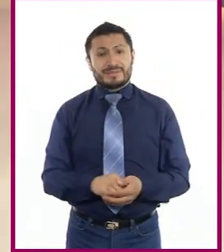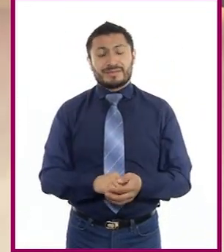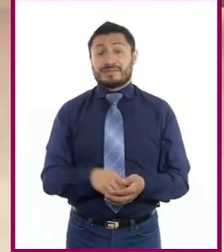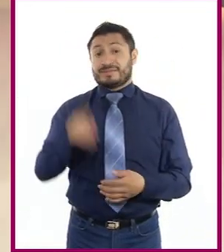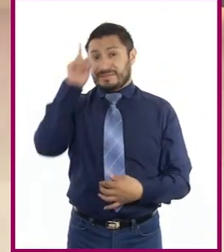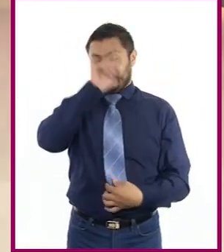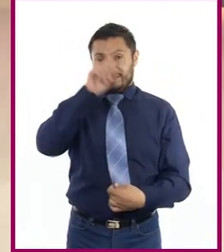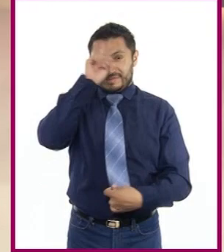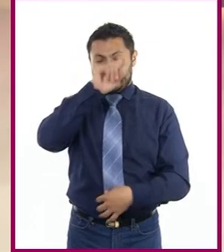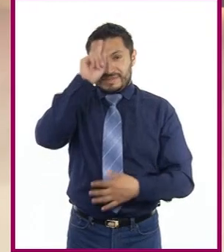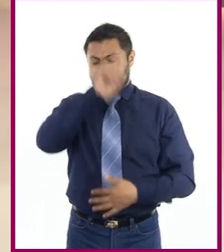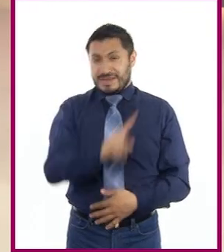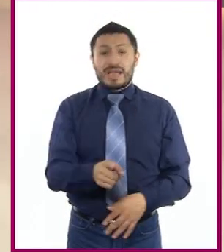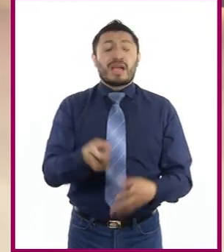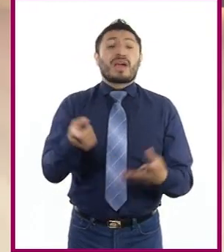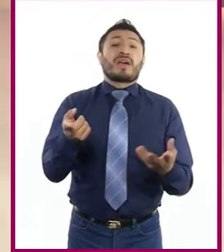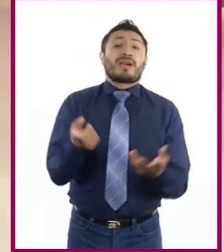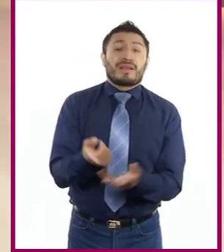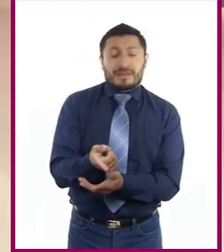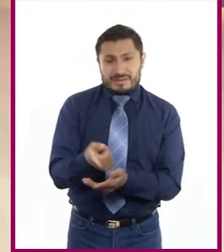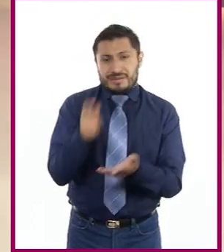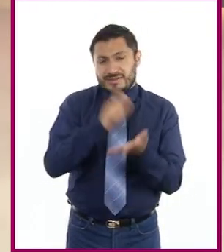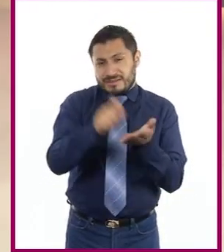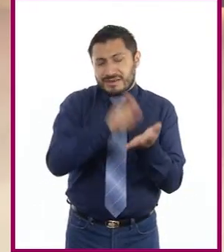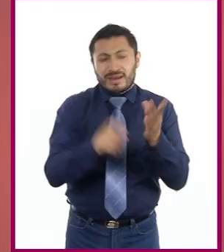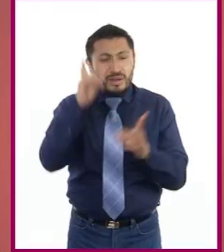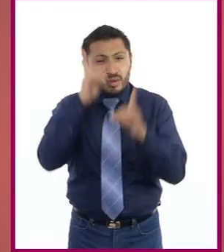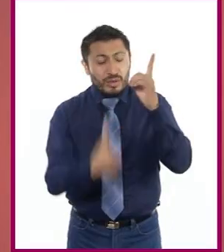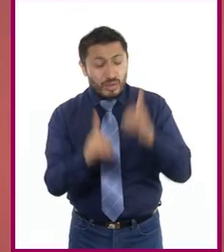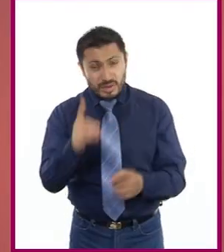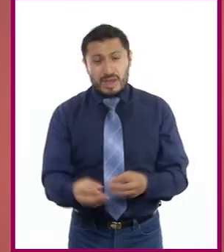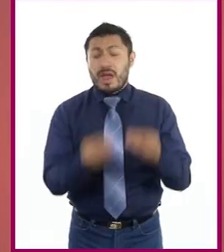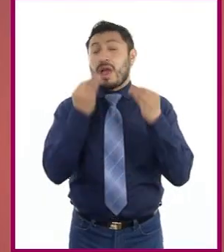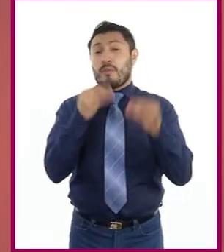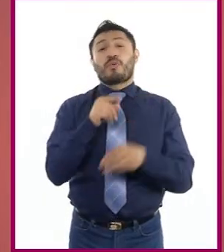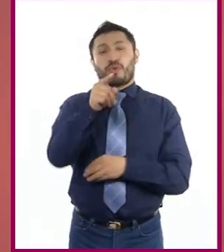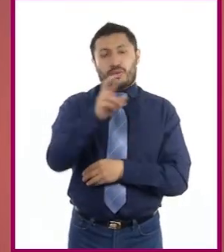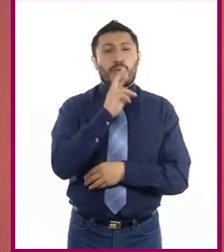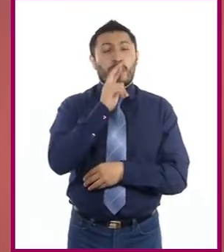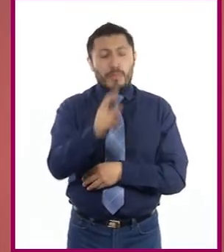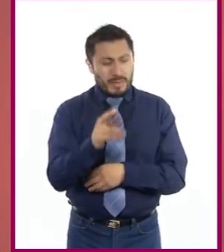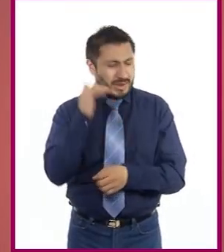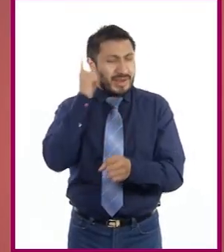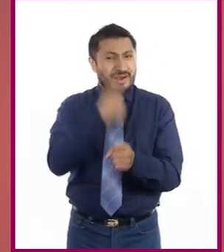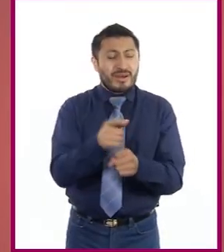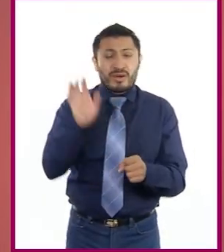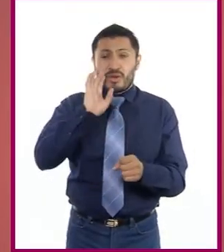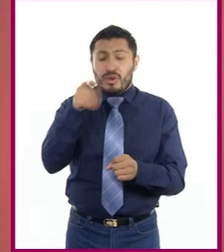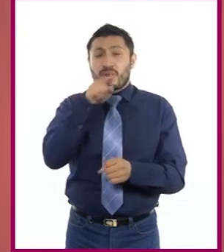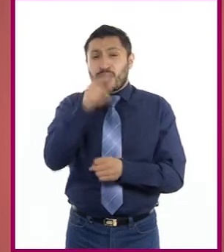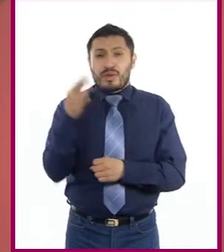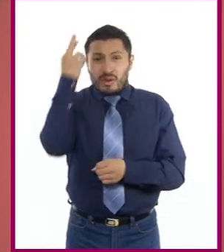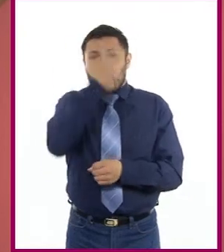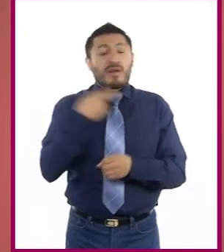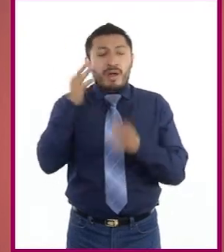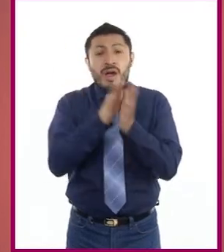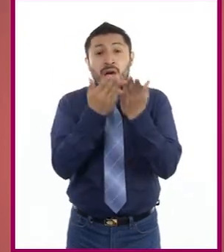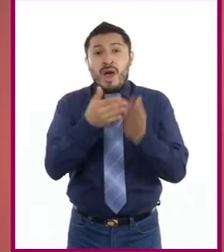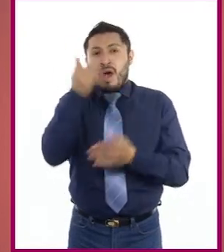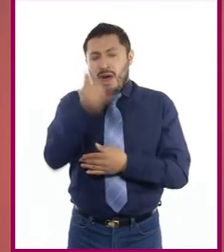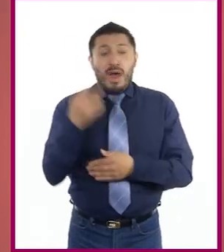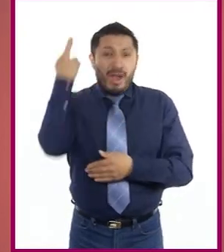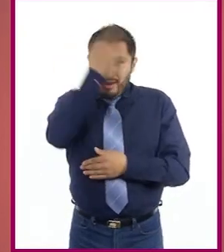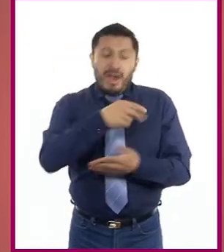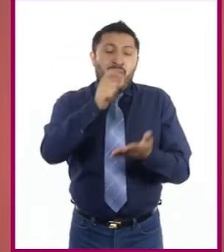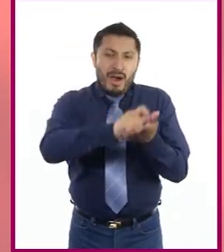que les recomiendo llevar un registro de las dudas, pues muchas las podrán resolver al momento de consultar su libro de texto y revisar